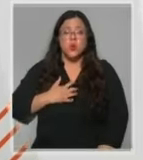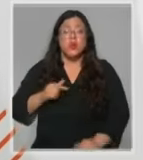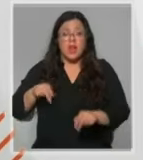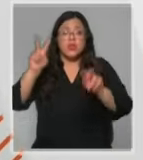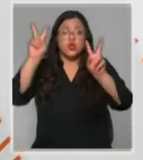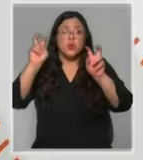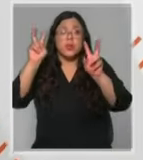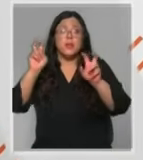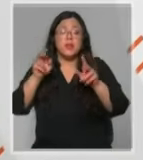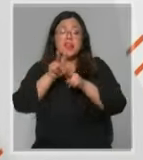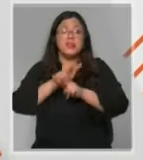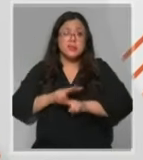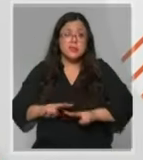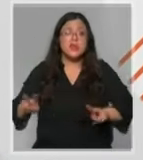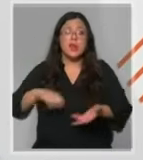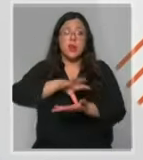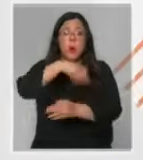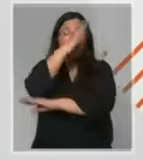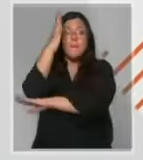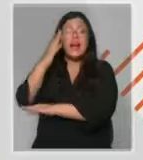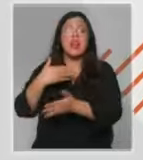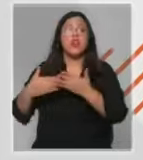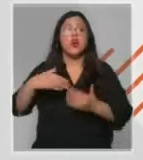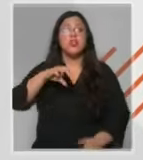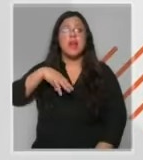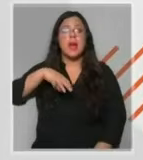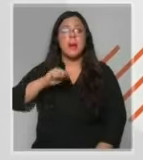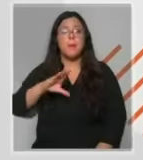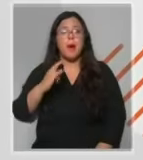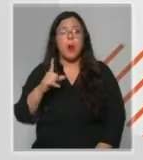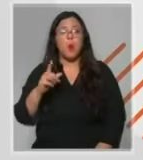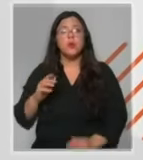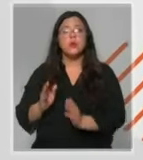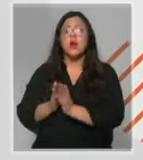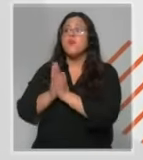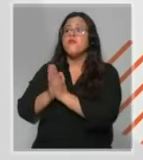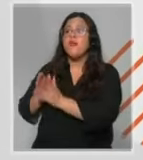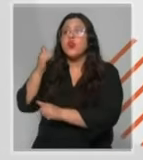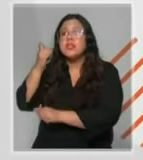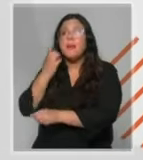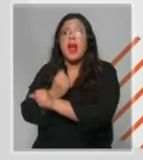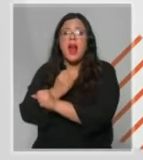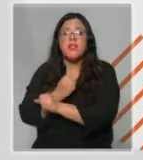es un tranquilo parque de Macul. Por favor, a los vecinos del chat, llamen a carabineros.